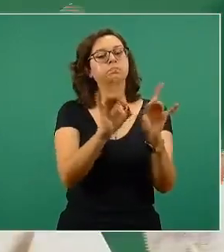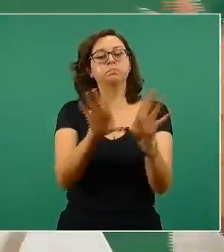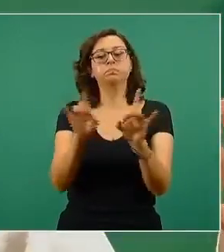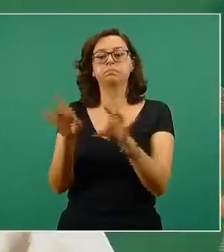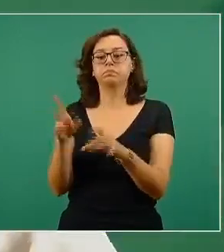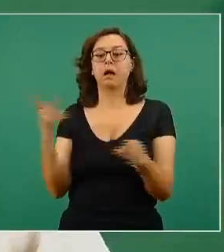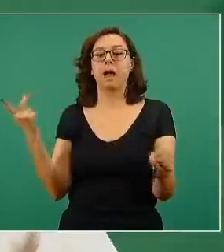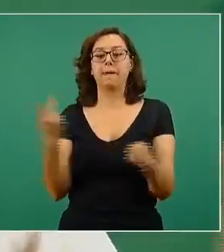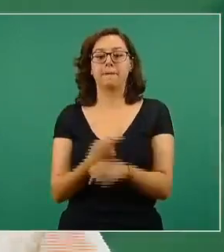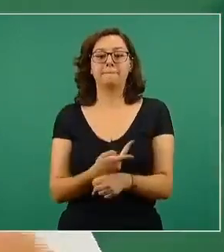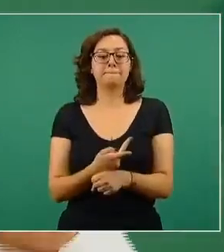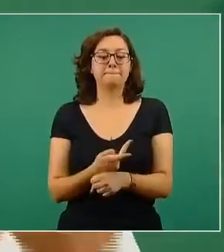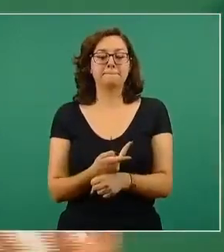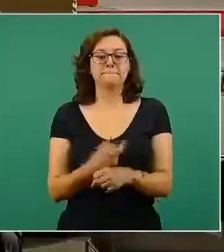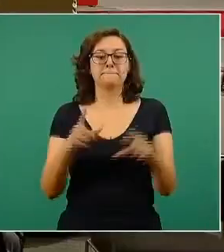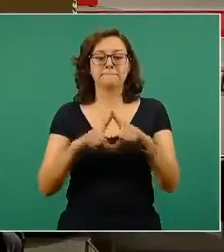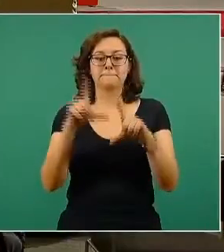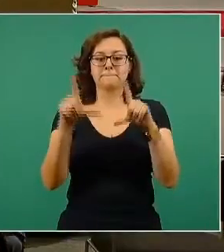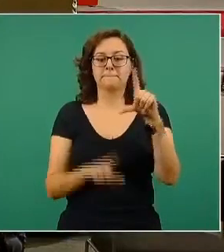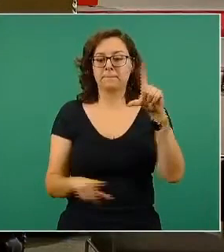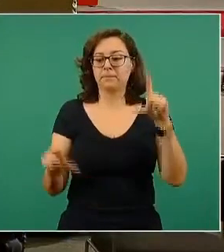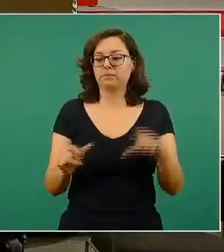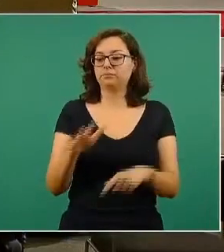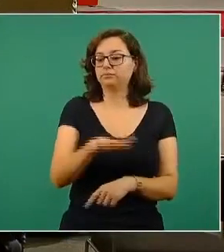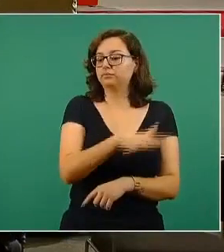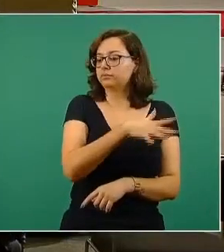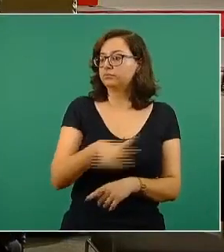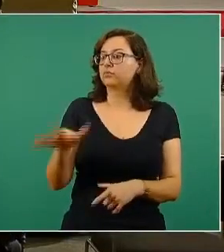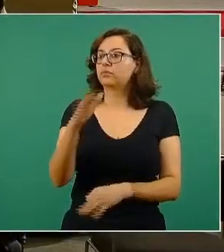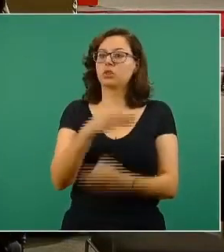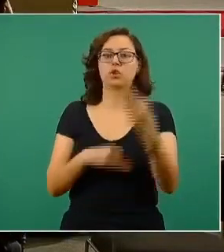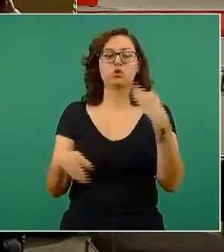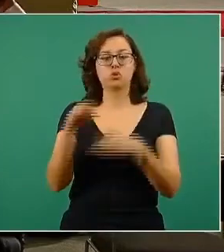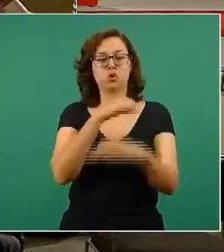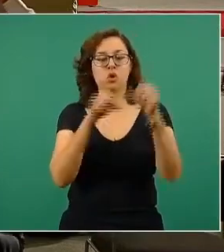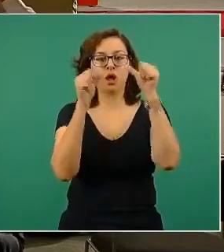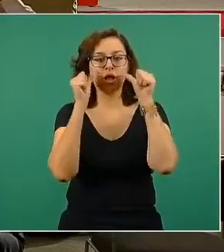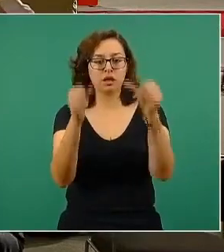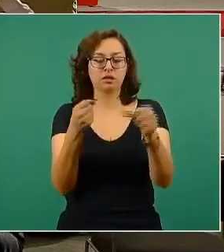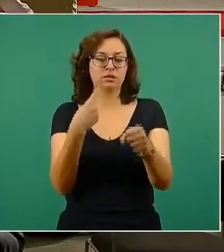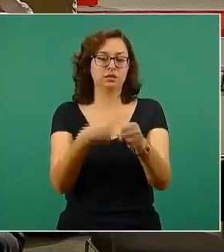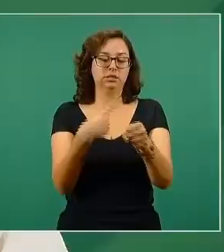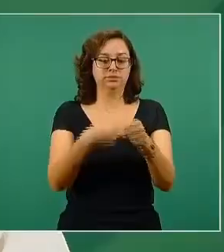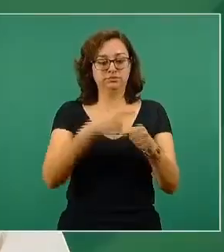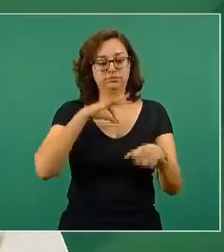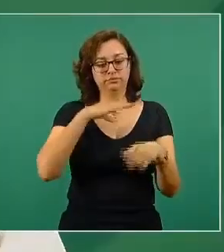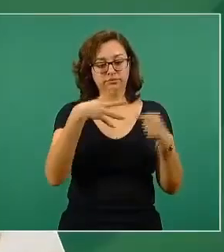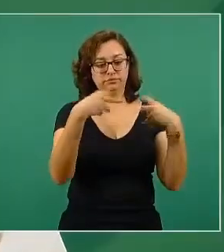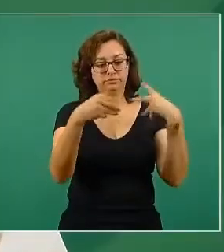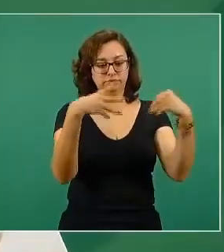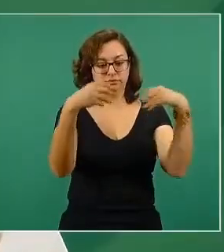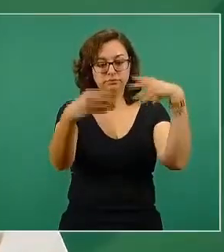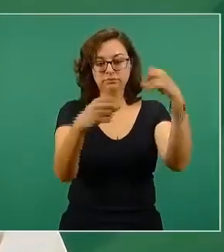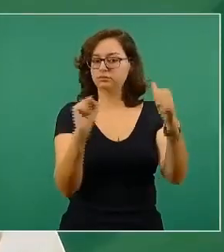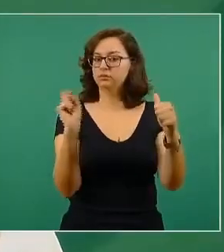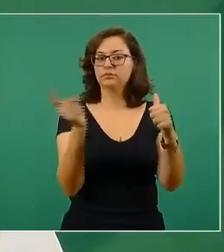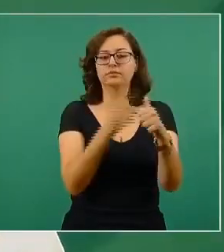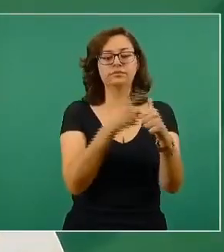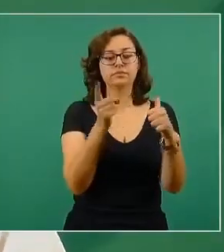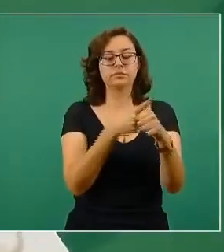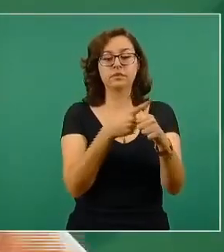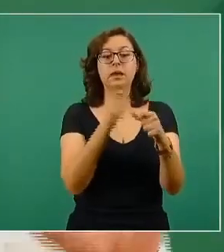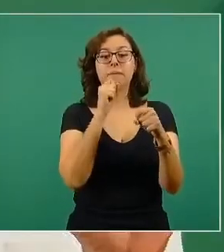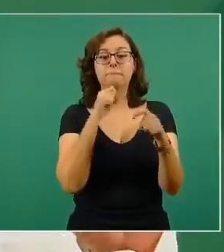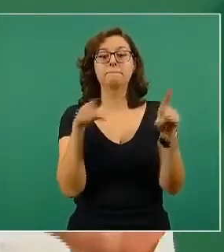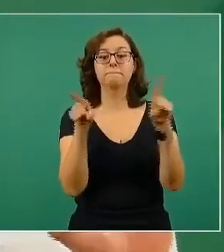situación general de salud pública, la estrategia de respuesta ante la epidemia, y lo que comentamos aquí principalmente